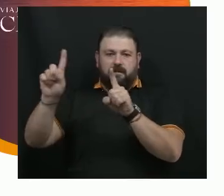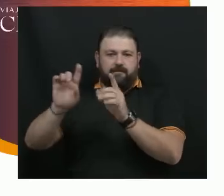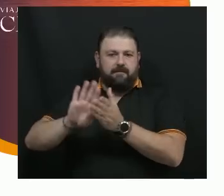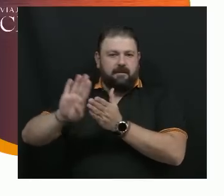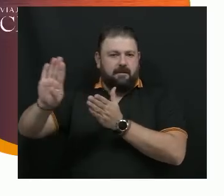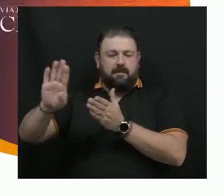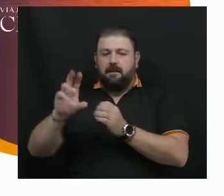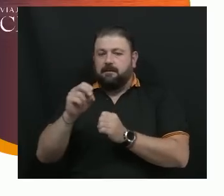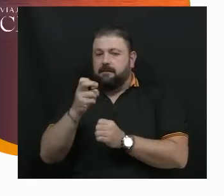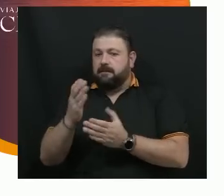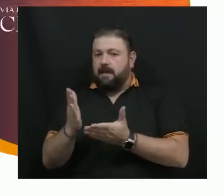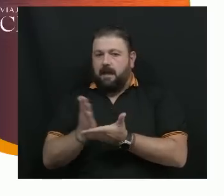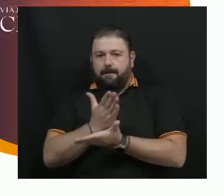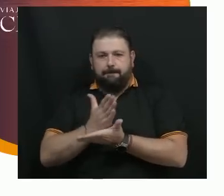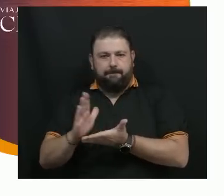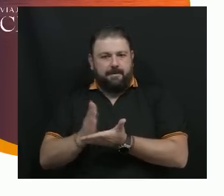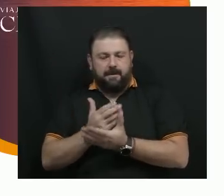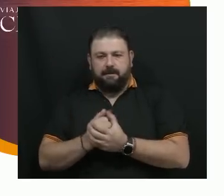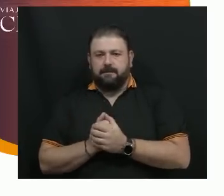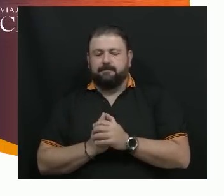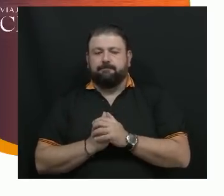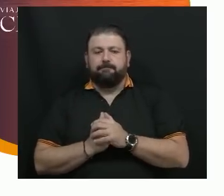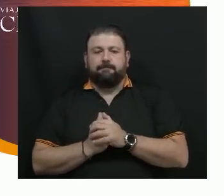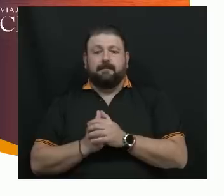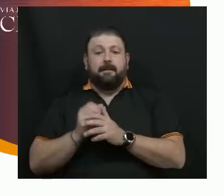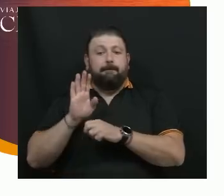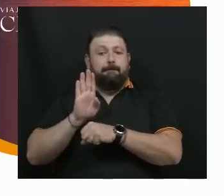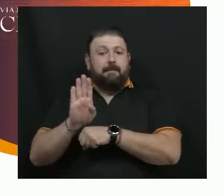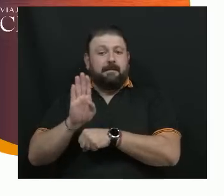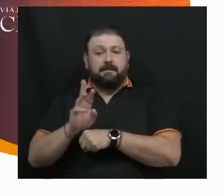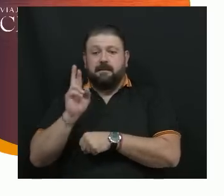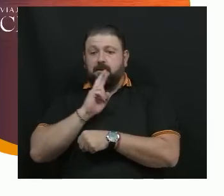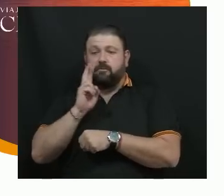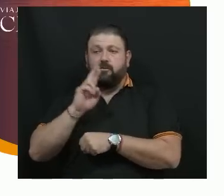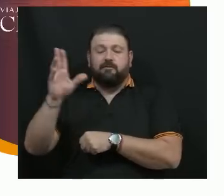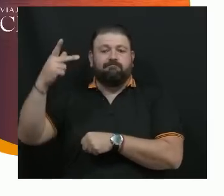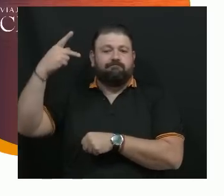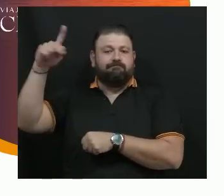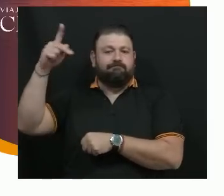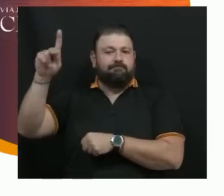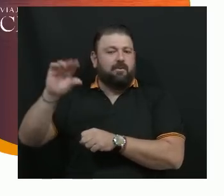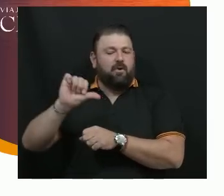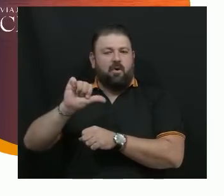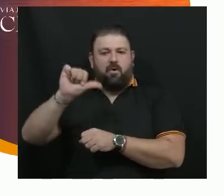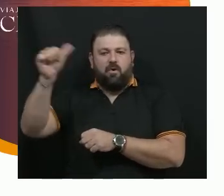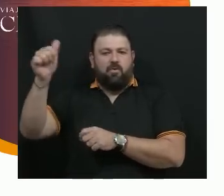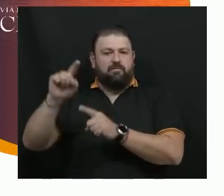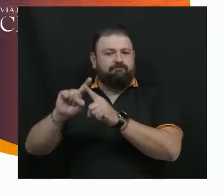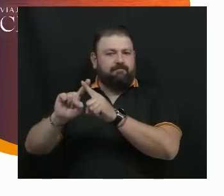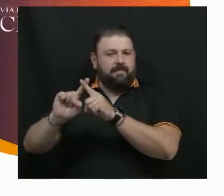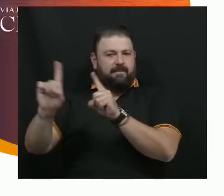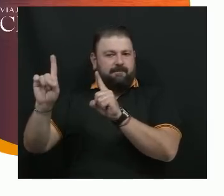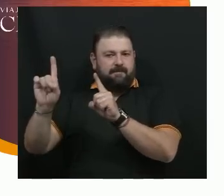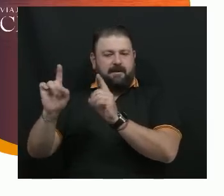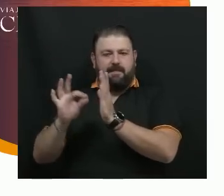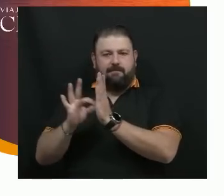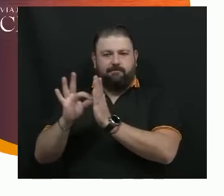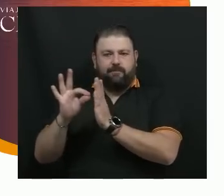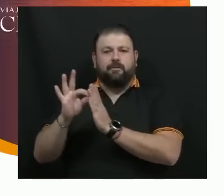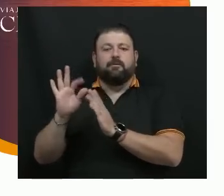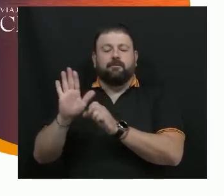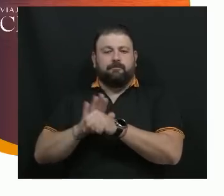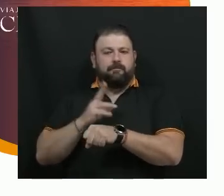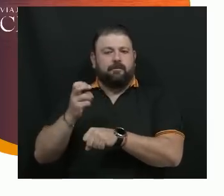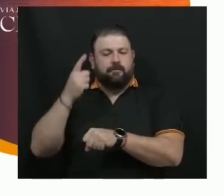hecho estos puntos, ¿sale? Claro, Brasil y Rusia tienen requisitos especiales y aquí les especificamos un